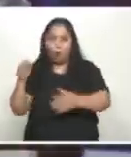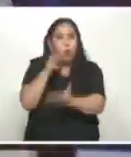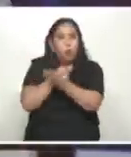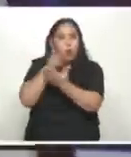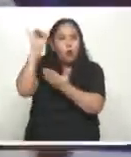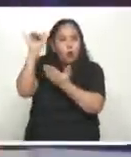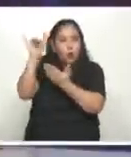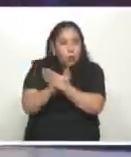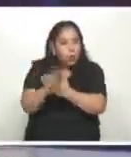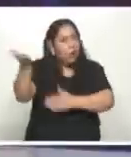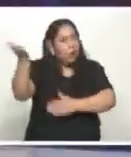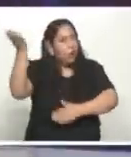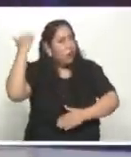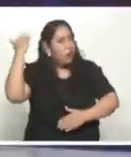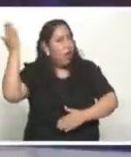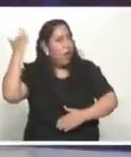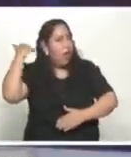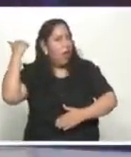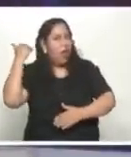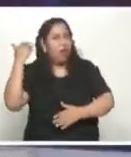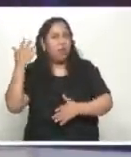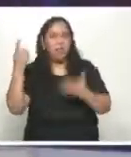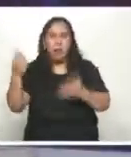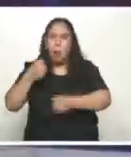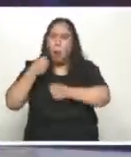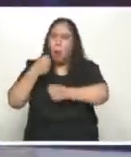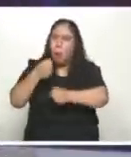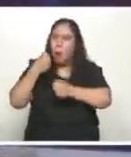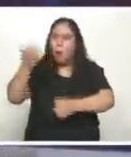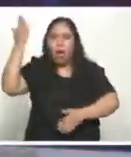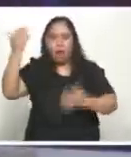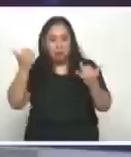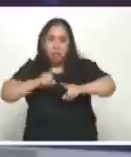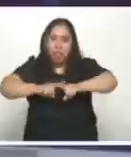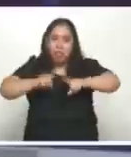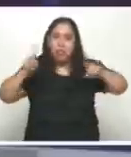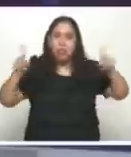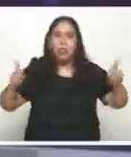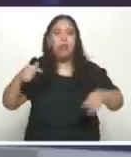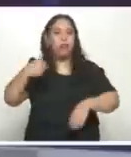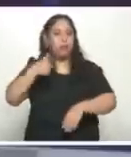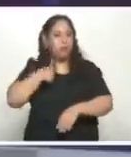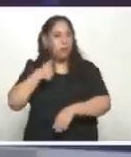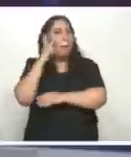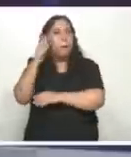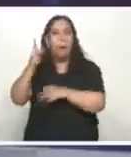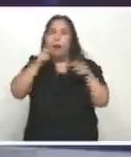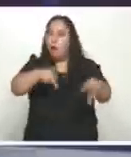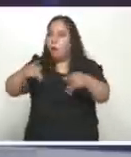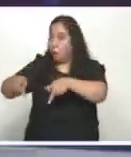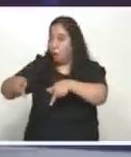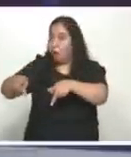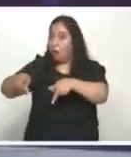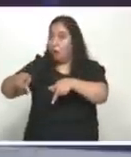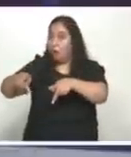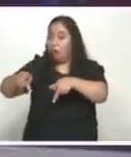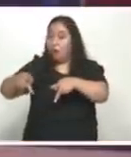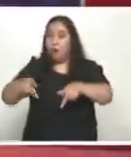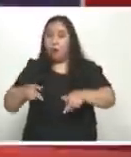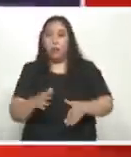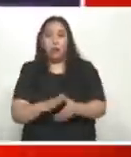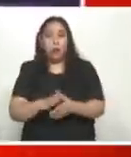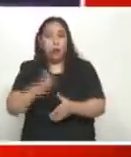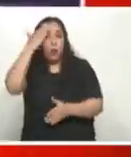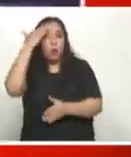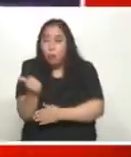esposa. Y ver esa gente, porque yo salía de ahí casi llorando, enardecido,